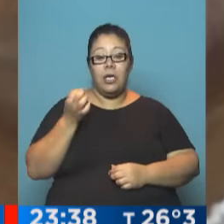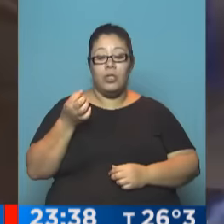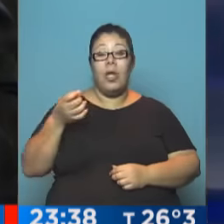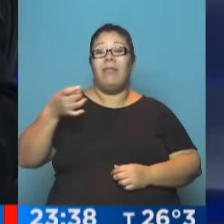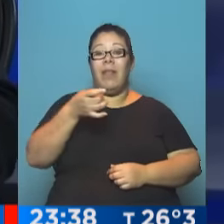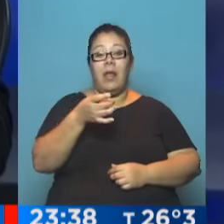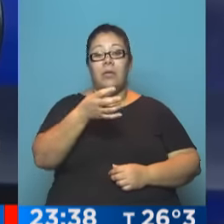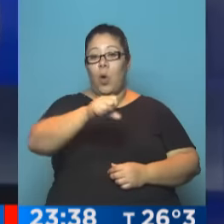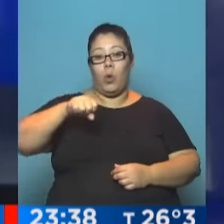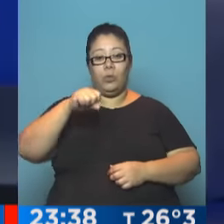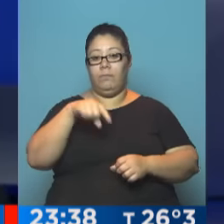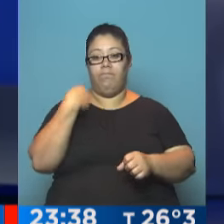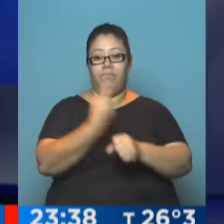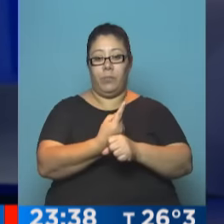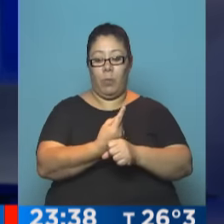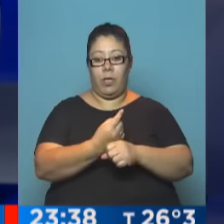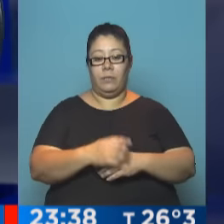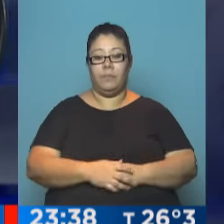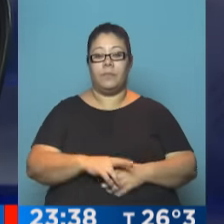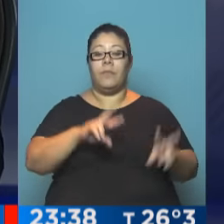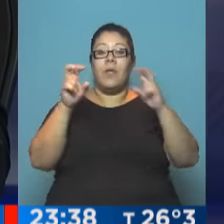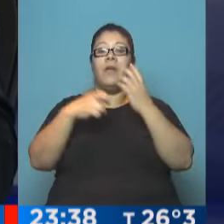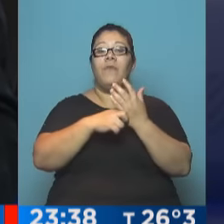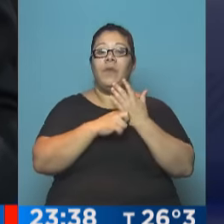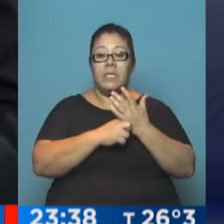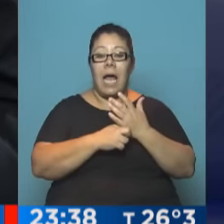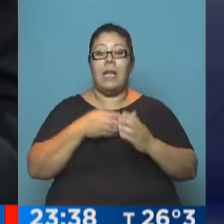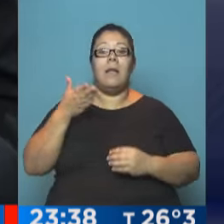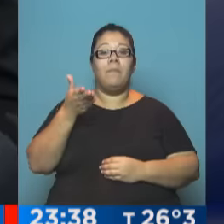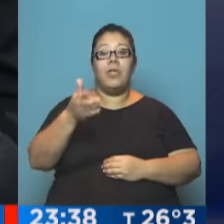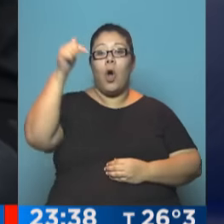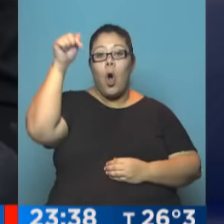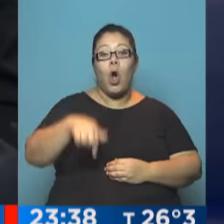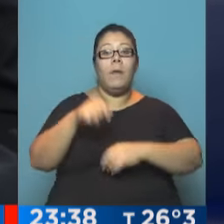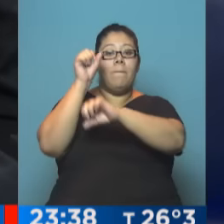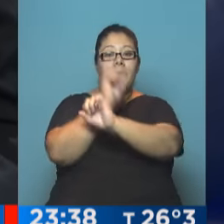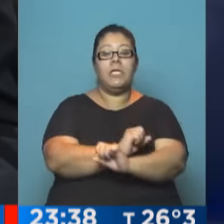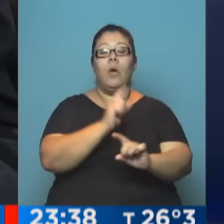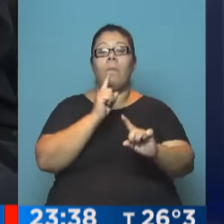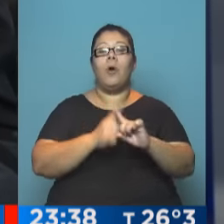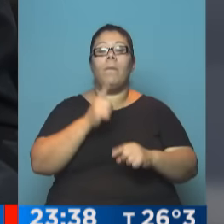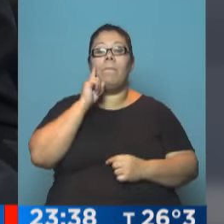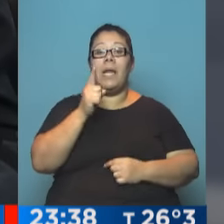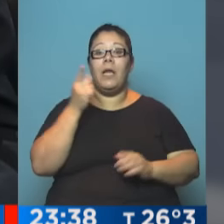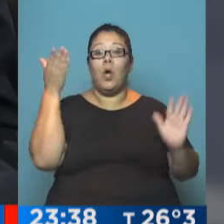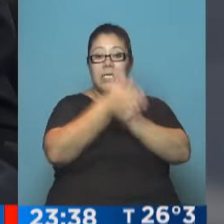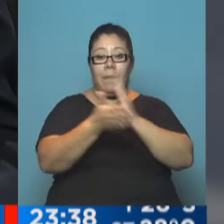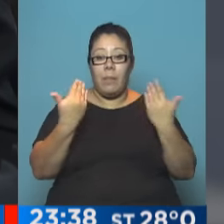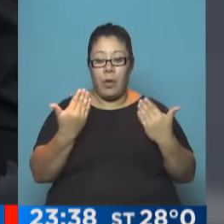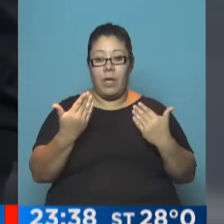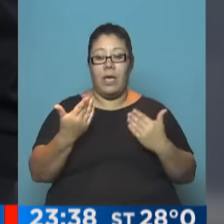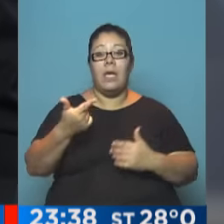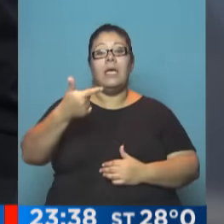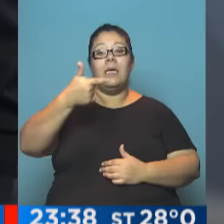Y en tanto recordamos que el fiscal Fernando Arrigó solicitó la inmediata detención por peligro de fuga, tanto de Claudio